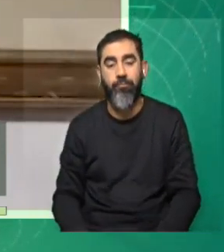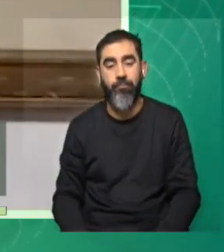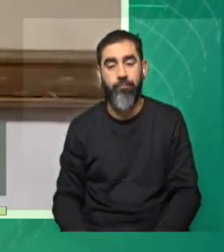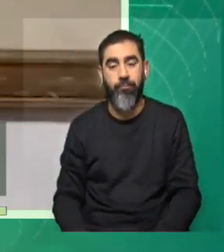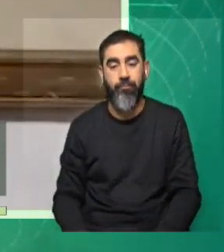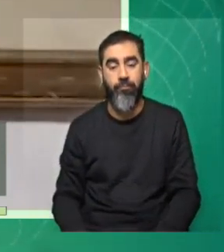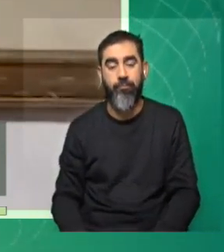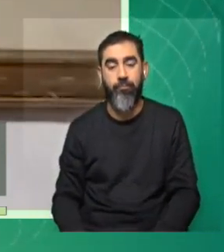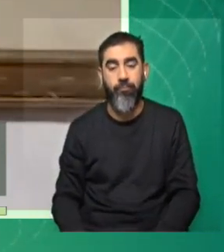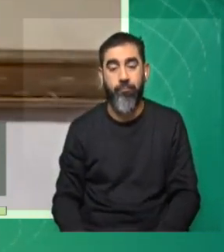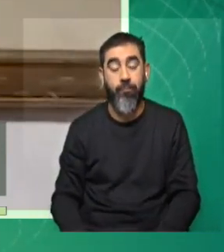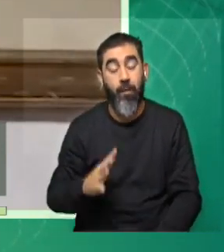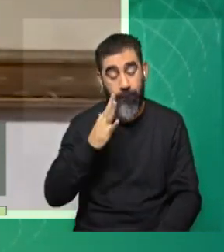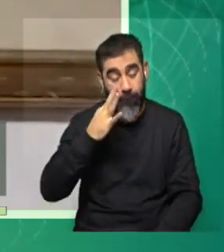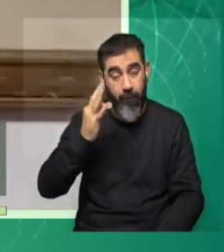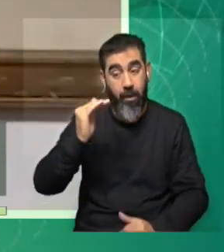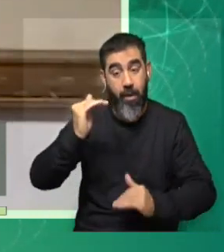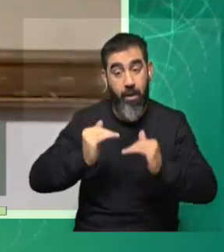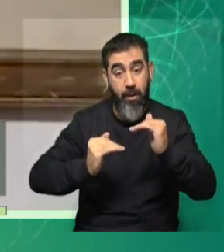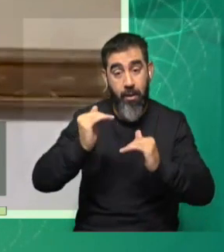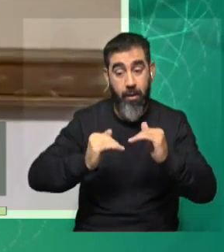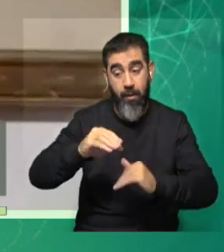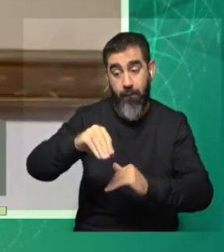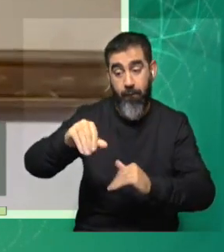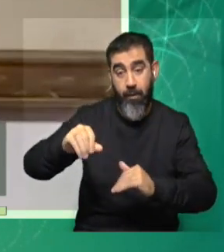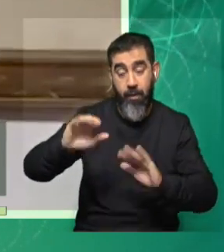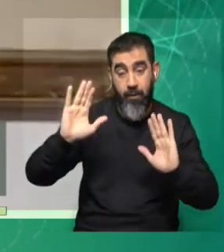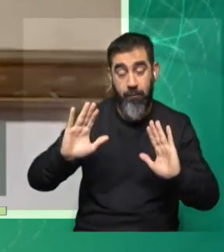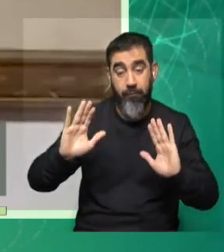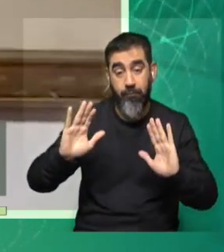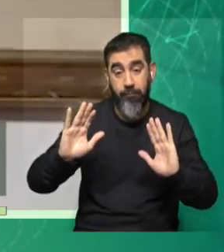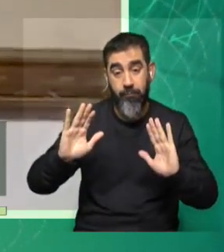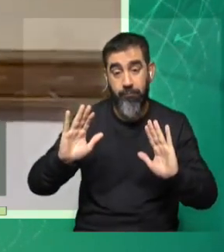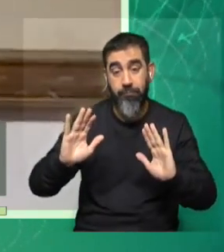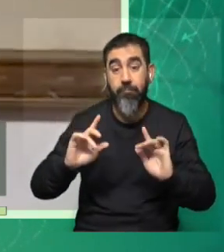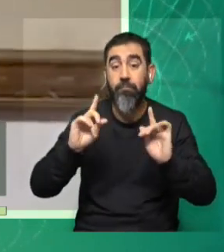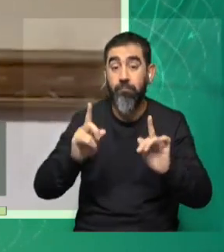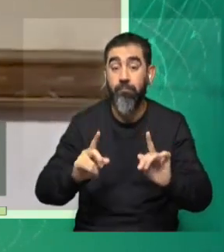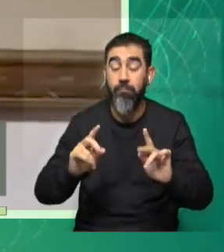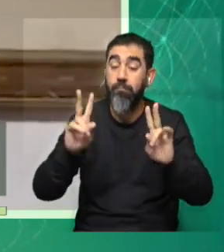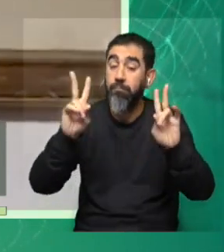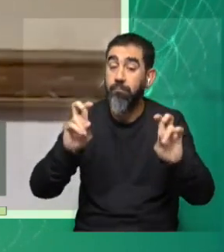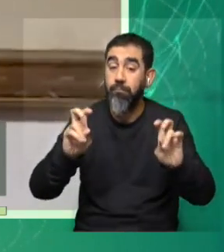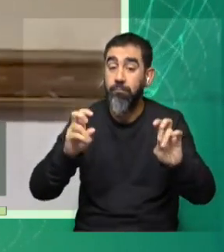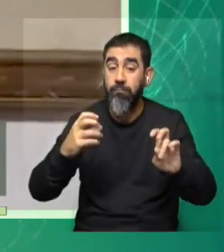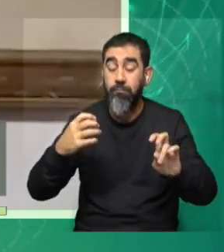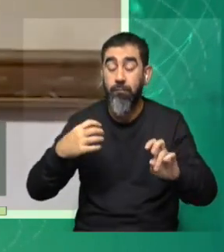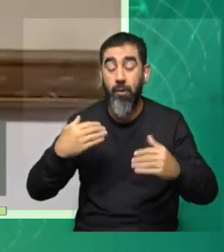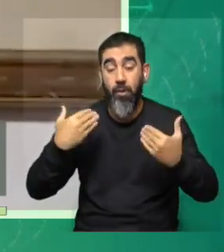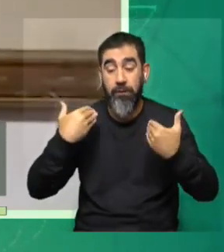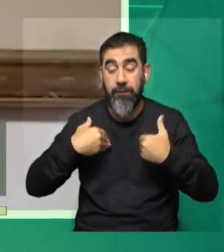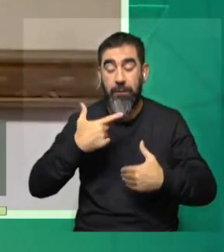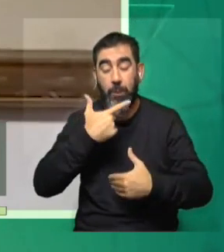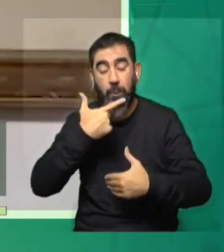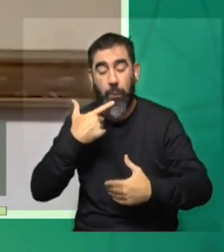que además la verdad que con estos niveles que se están anunciando incluso de un punto de vista organoléptico de